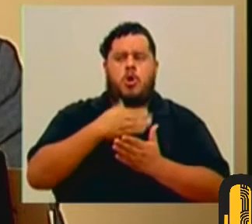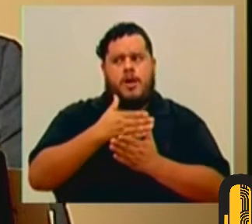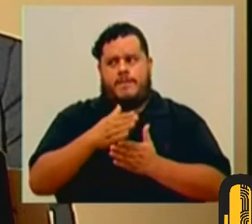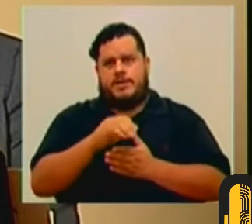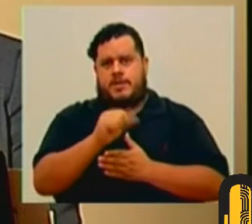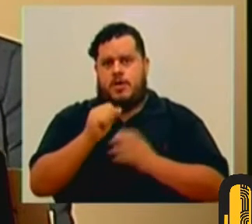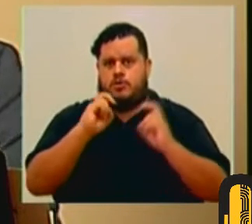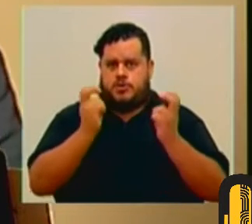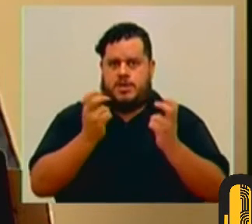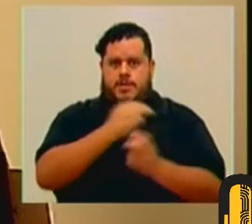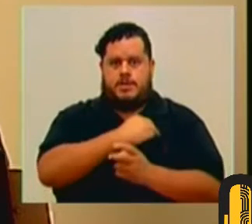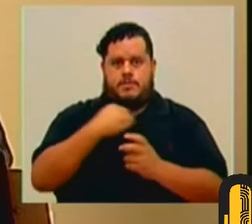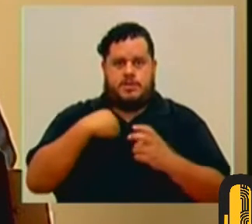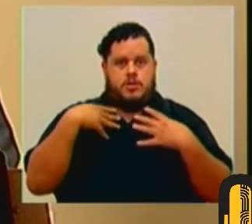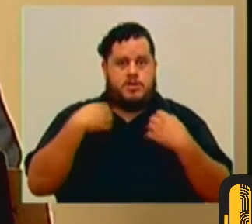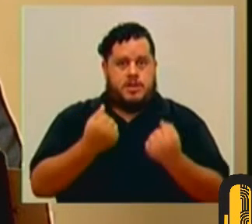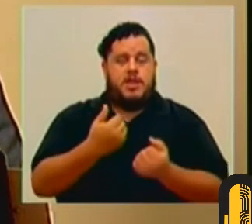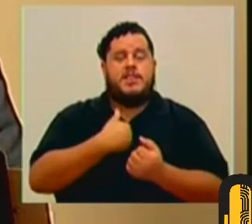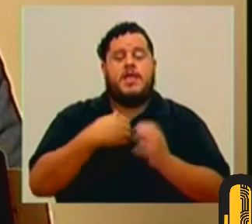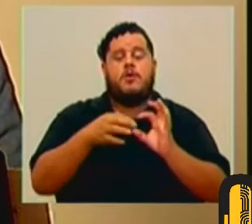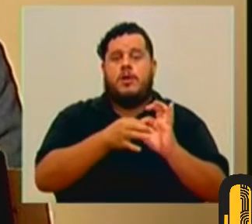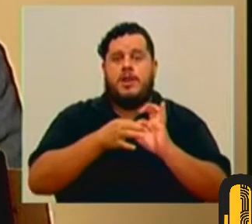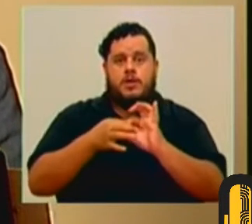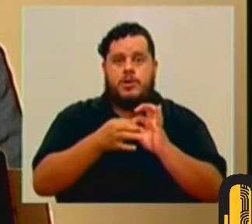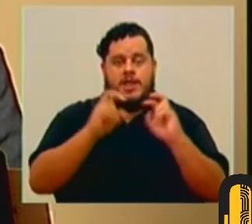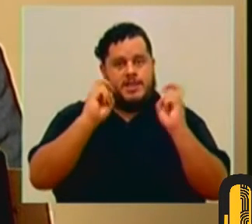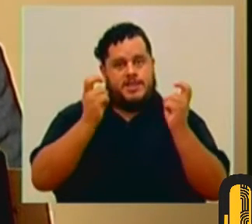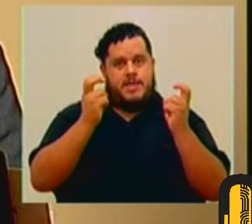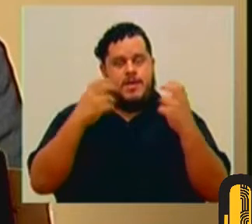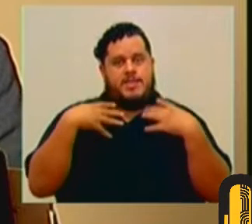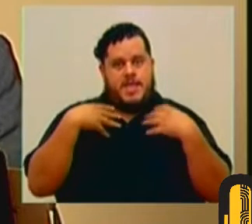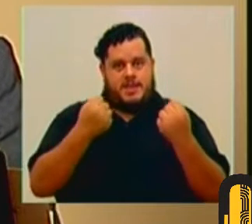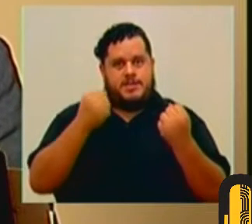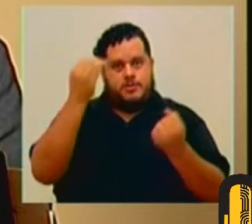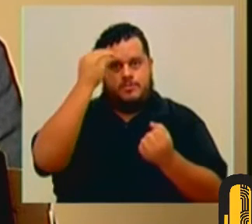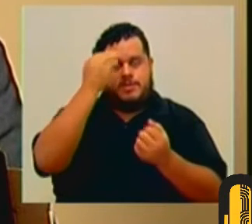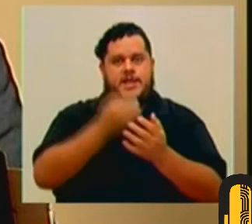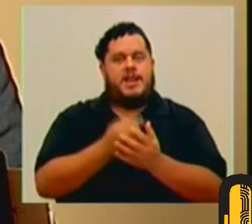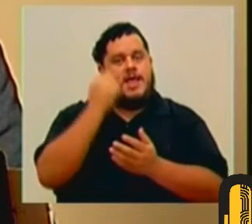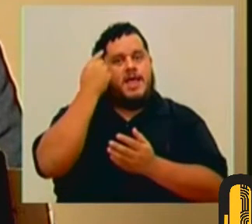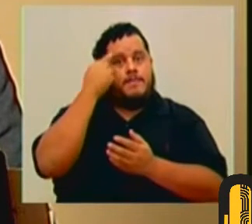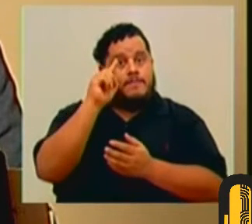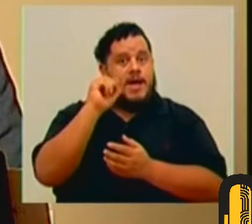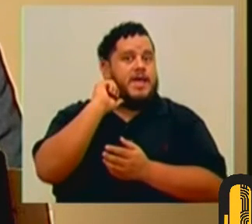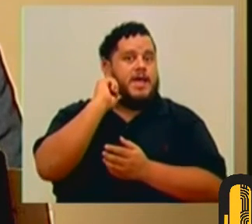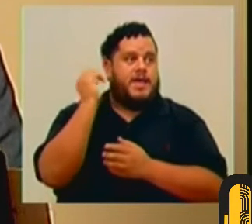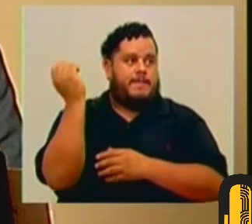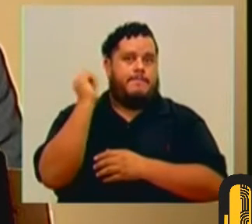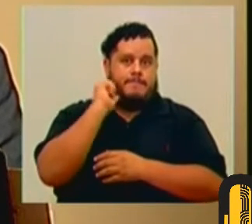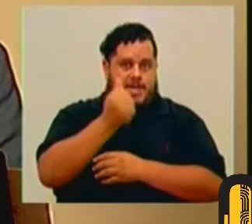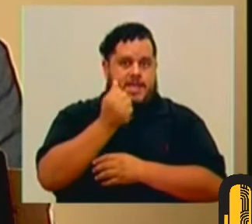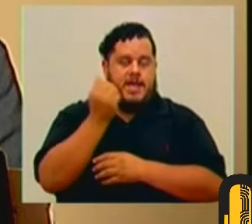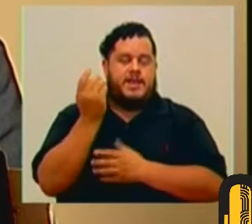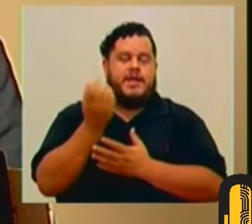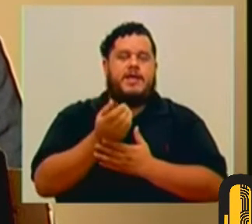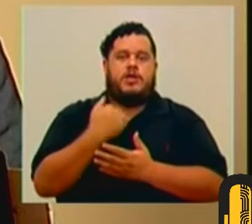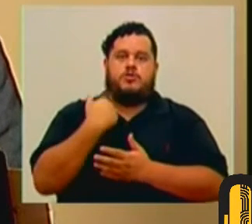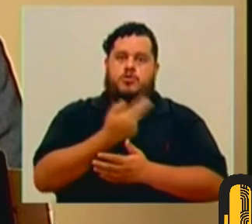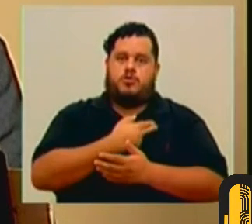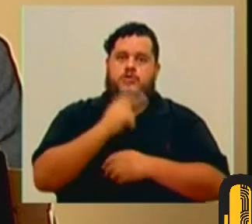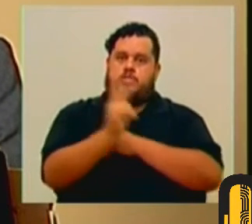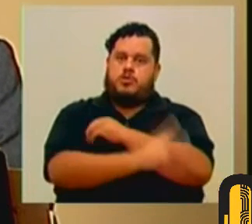el Ministerio de Salud llevo la coordinación del tema de salud mental. Para el día de mañana, nosotros como país tenemos